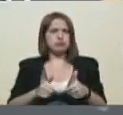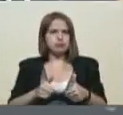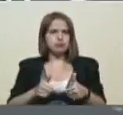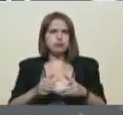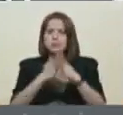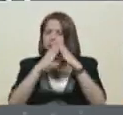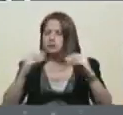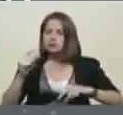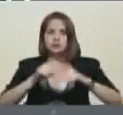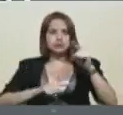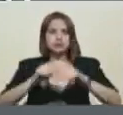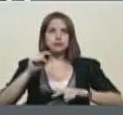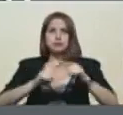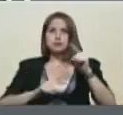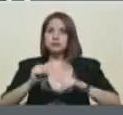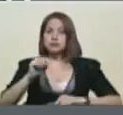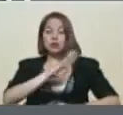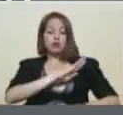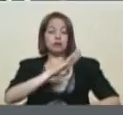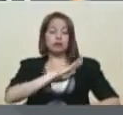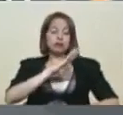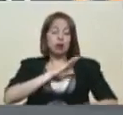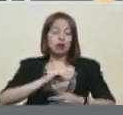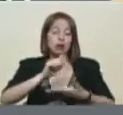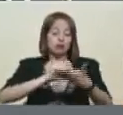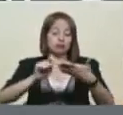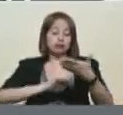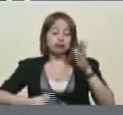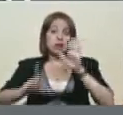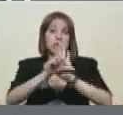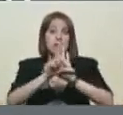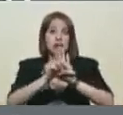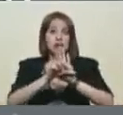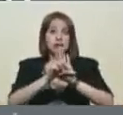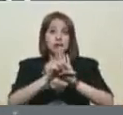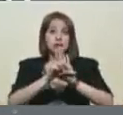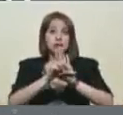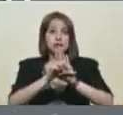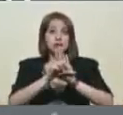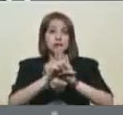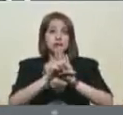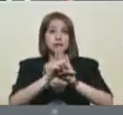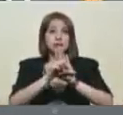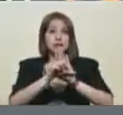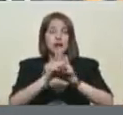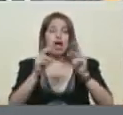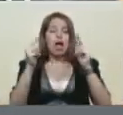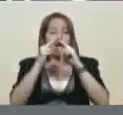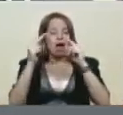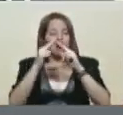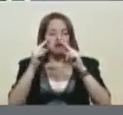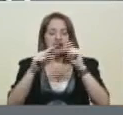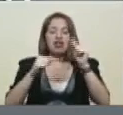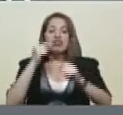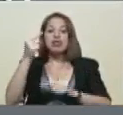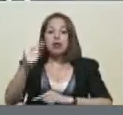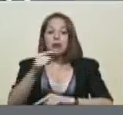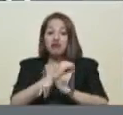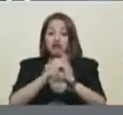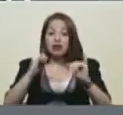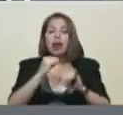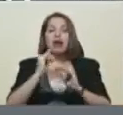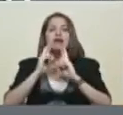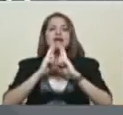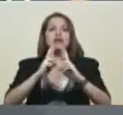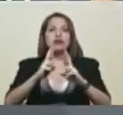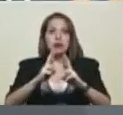todo lo que implica su propia reserva legal y en función de ello pues se conocerán los resultados. Hasta ahorita no